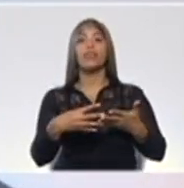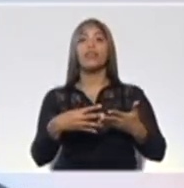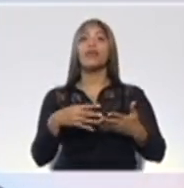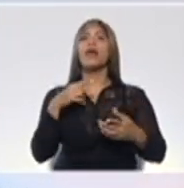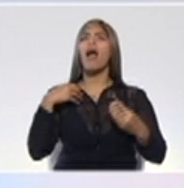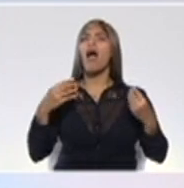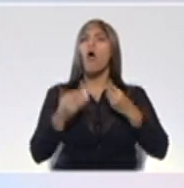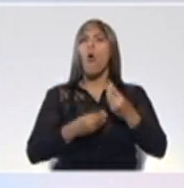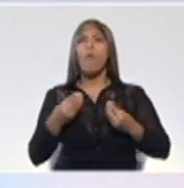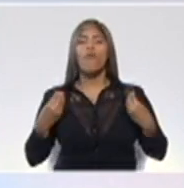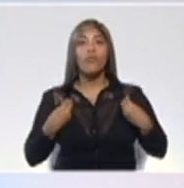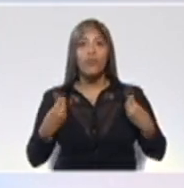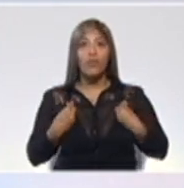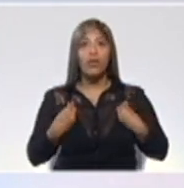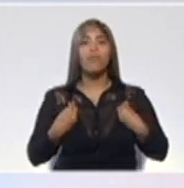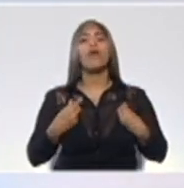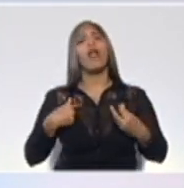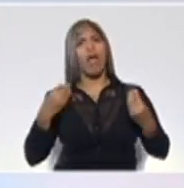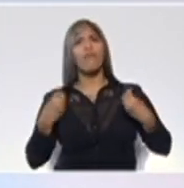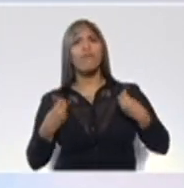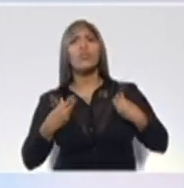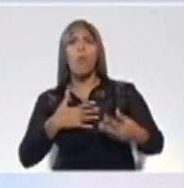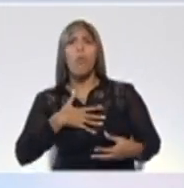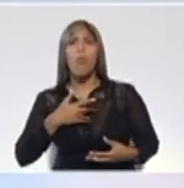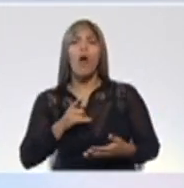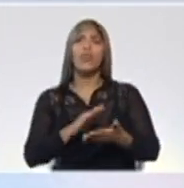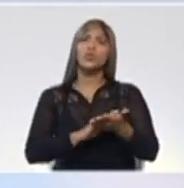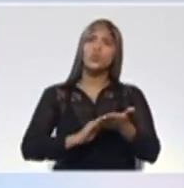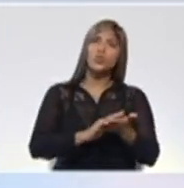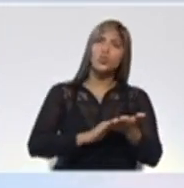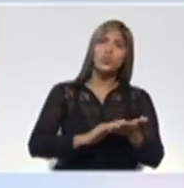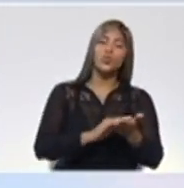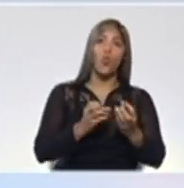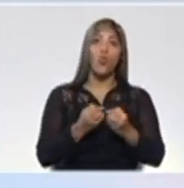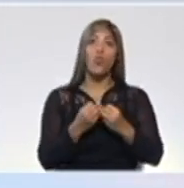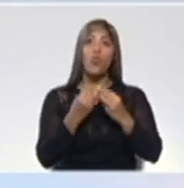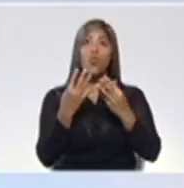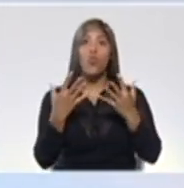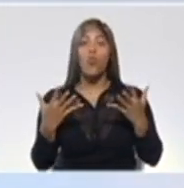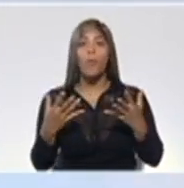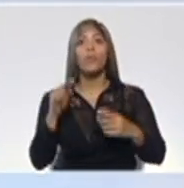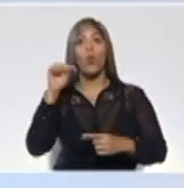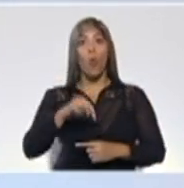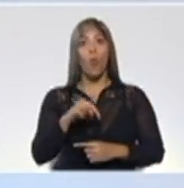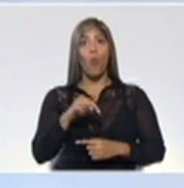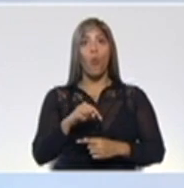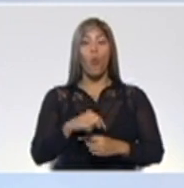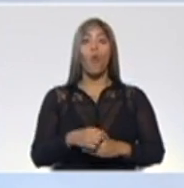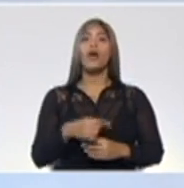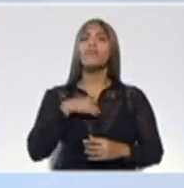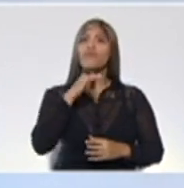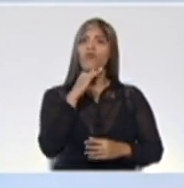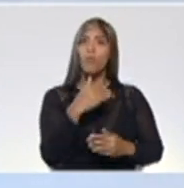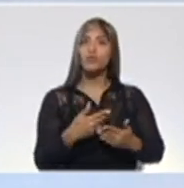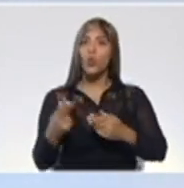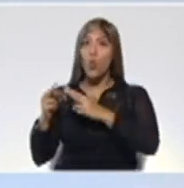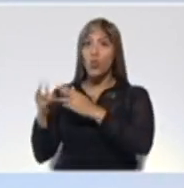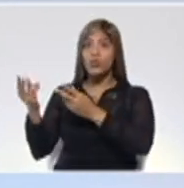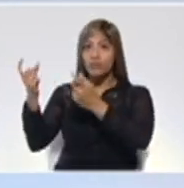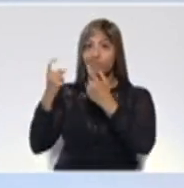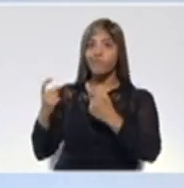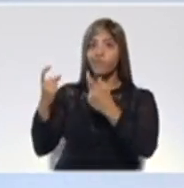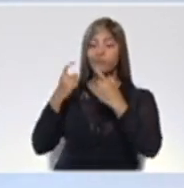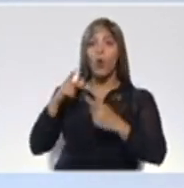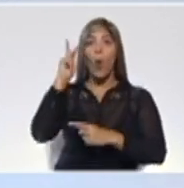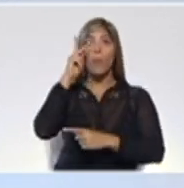vida cotidiana, esa vida que se puede resolver con esos cálculos y esos números que el día de hoy nos va a dar a conocer el profesor